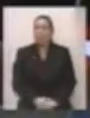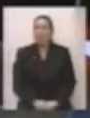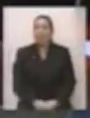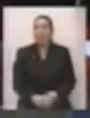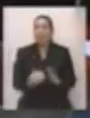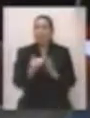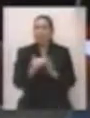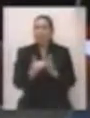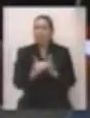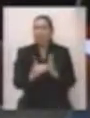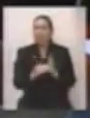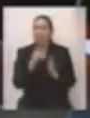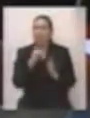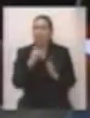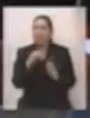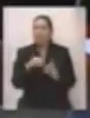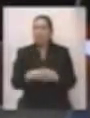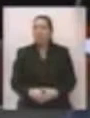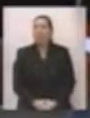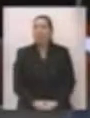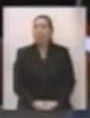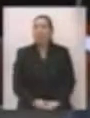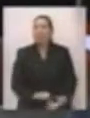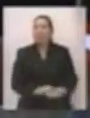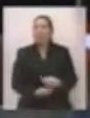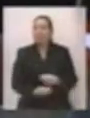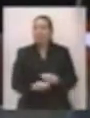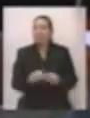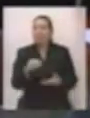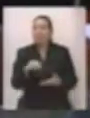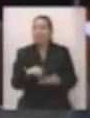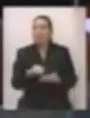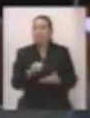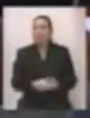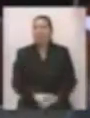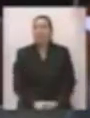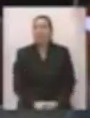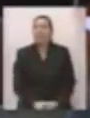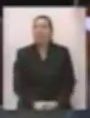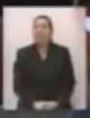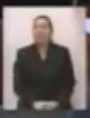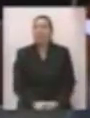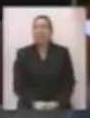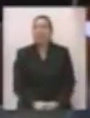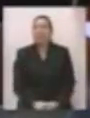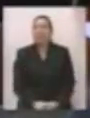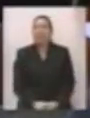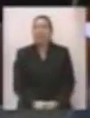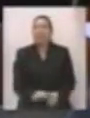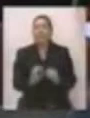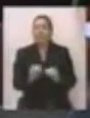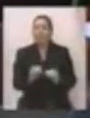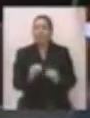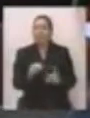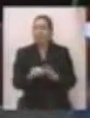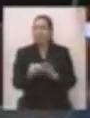como un último artículo se considere el financiamiento. La aplicación, y doy lectura, la aplicación de lo establecido en